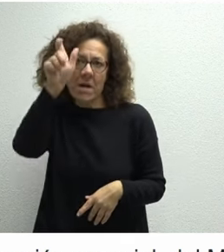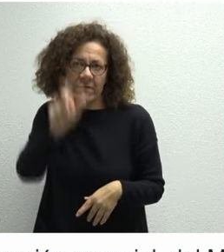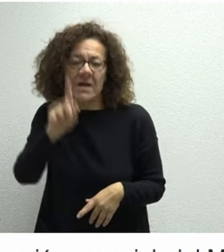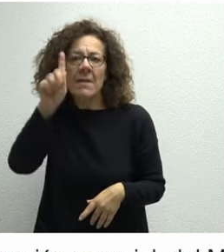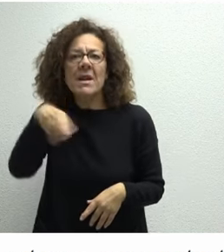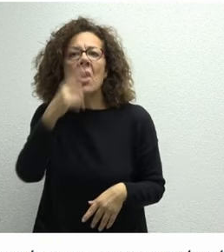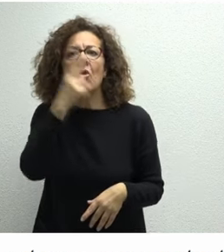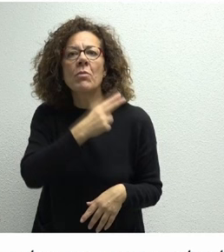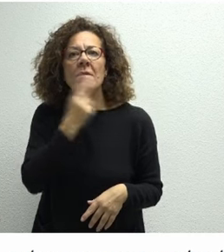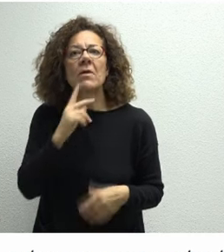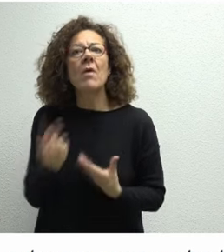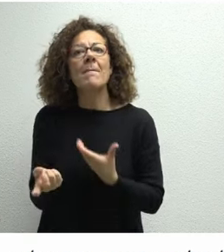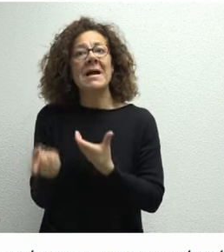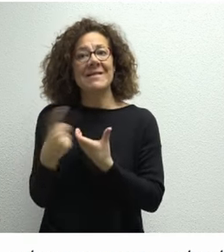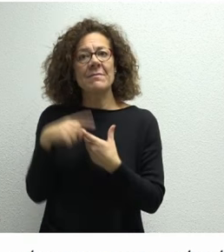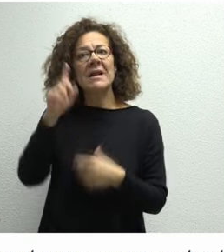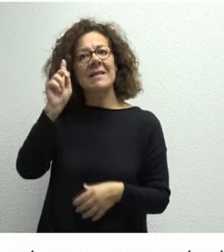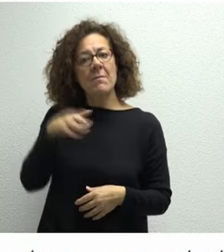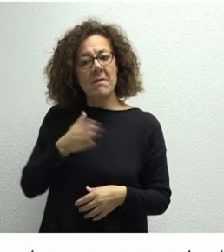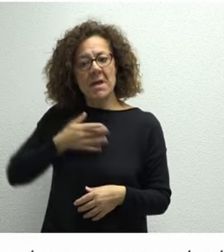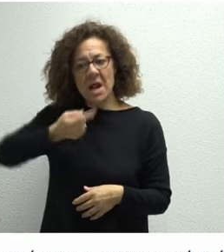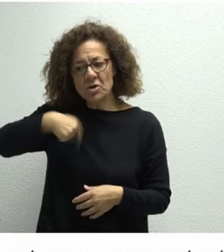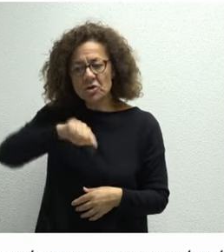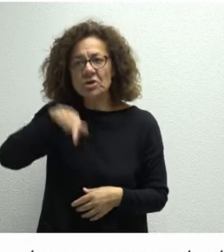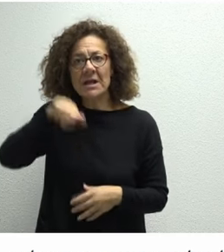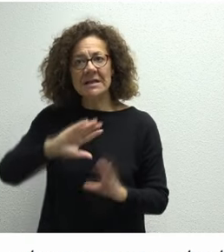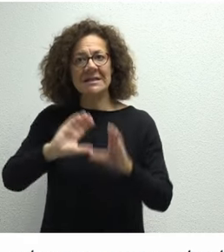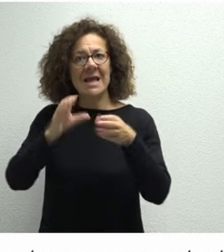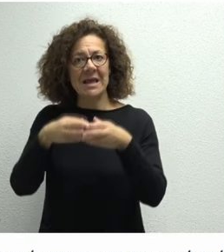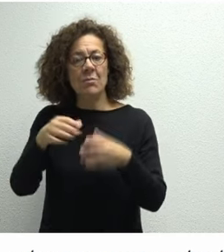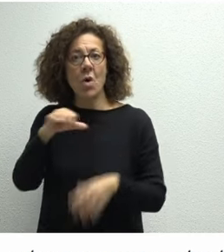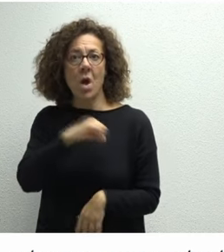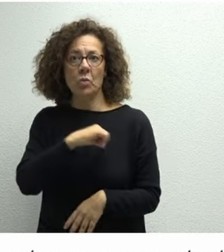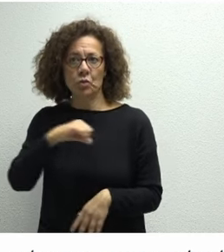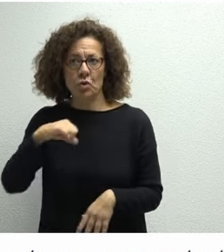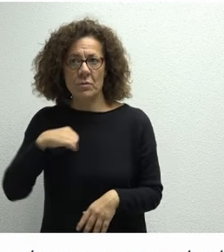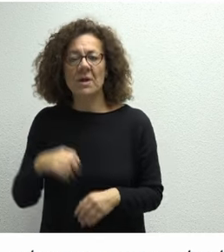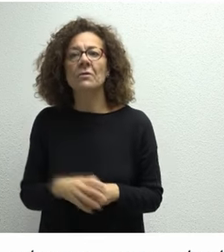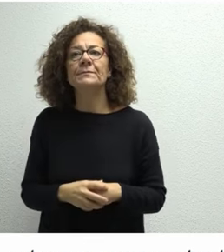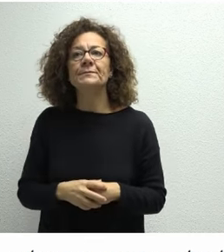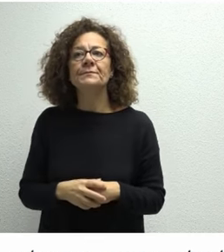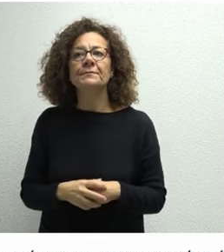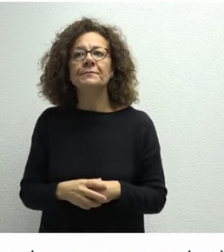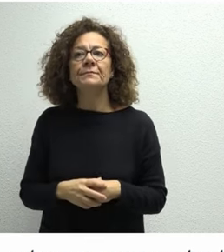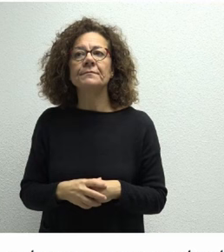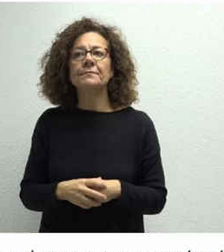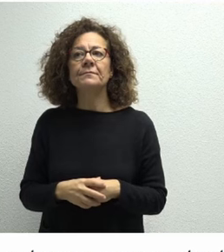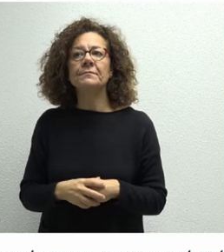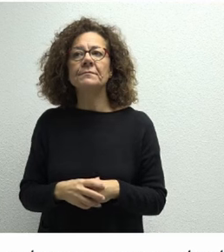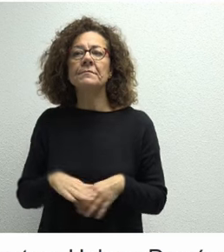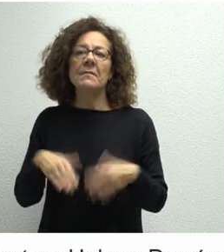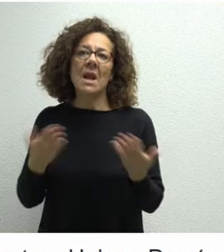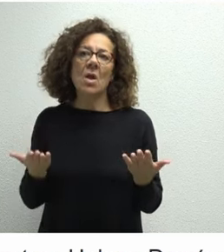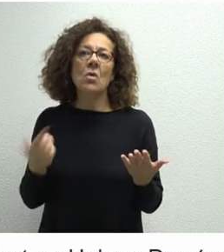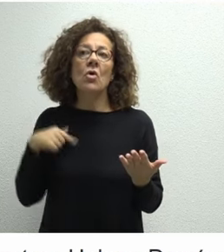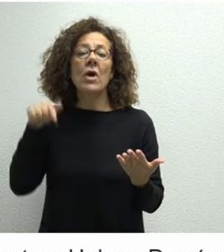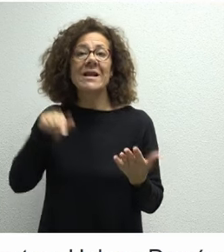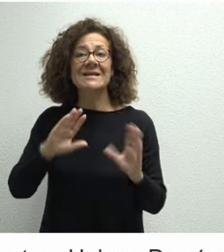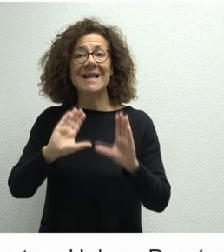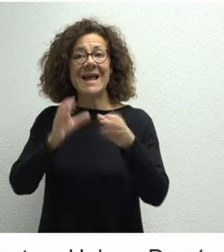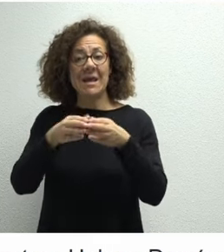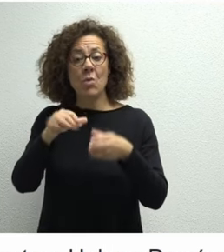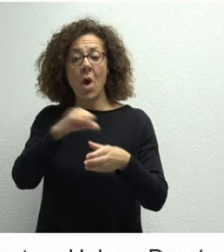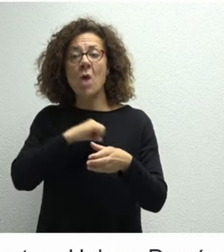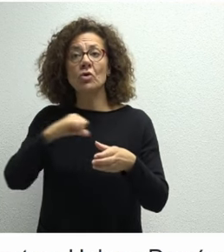comprometido para participar también con nosotros en este equipo autonómico eh Y luego Bueno pues en este equipo